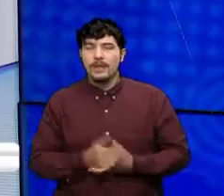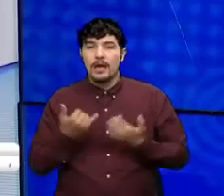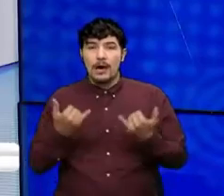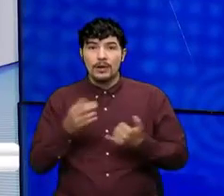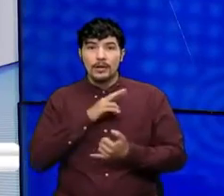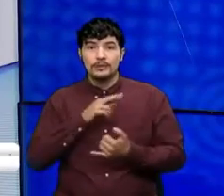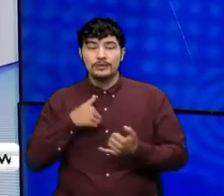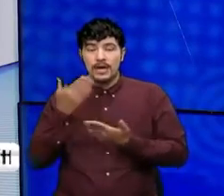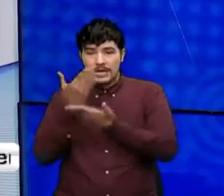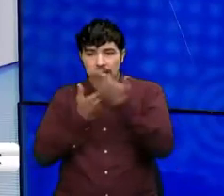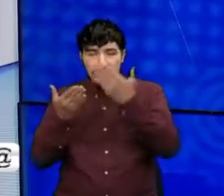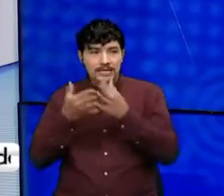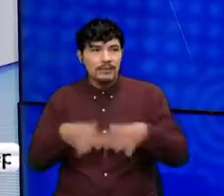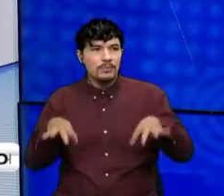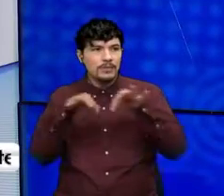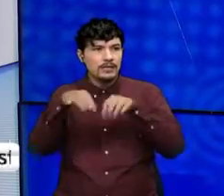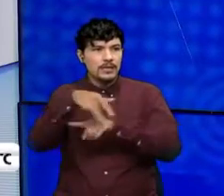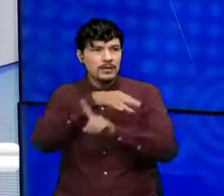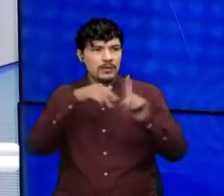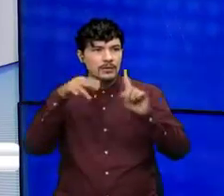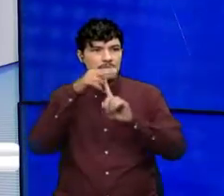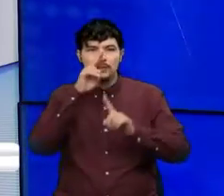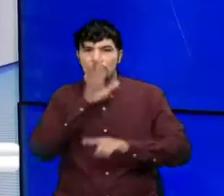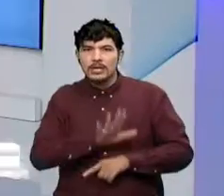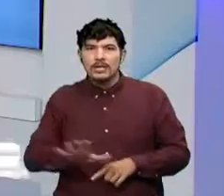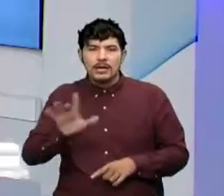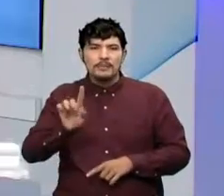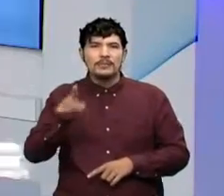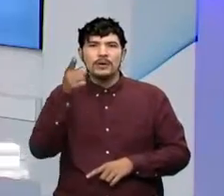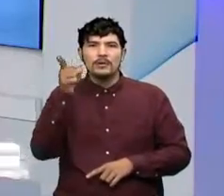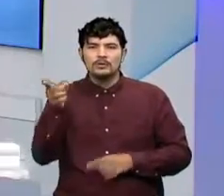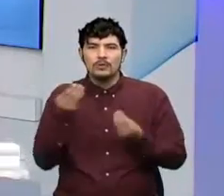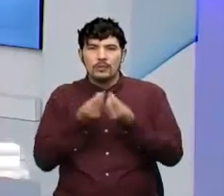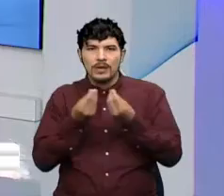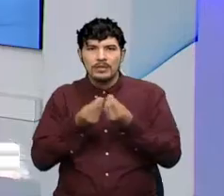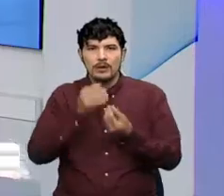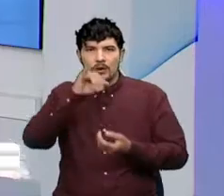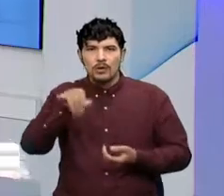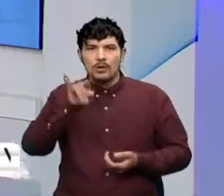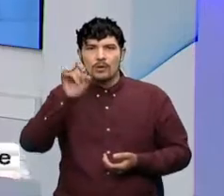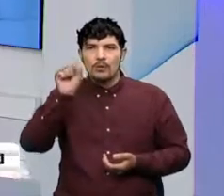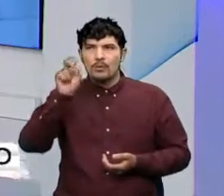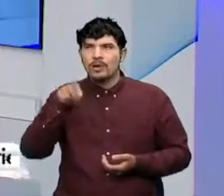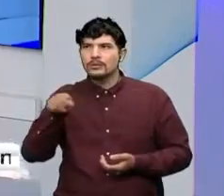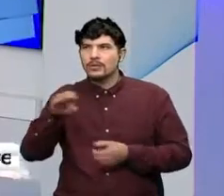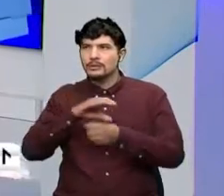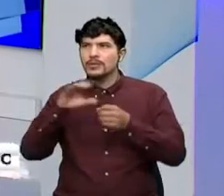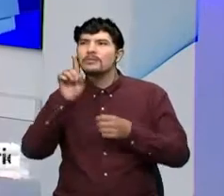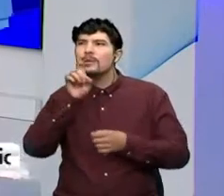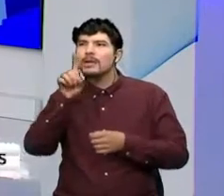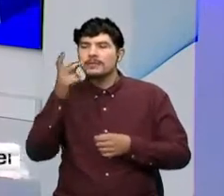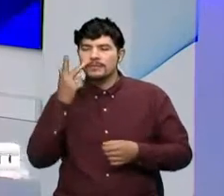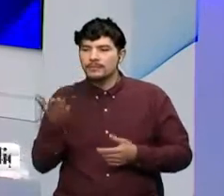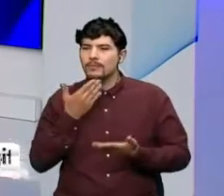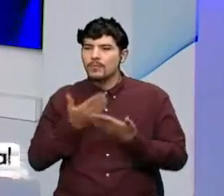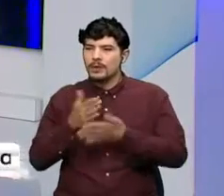Vamos a analizar este importante contexto nacional primero con nuestro compañero Juan en Bucaramanga. Juan, muy buenas tardes, adelante.